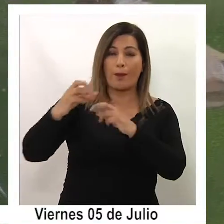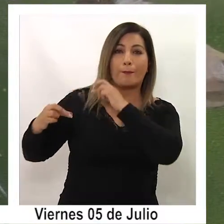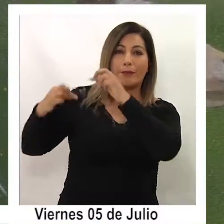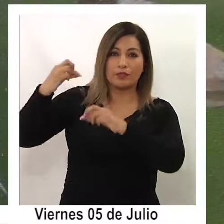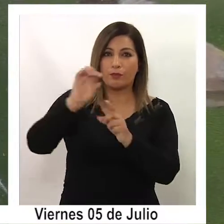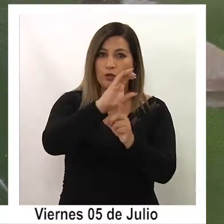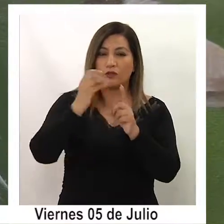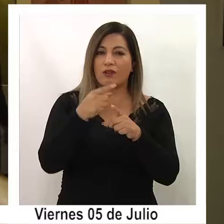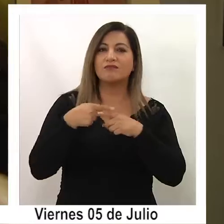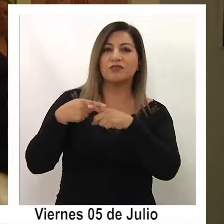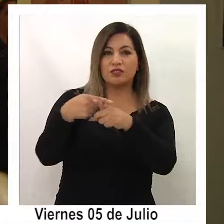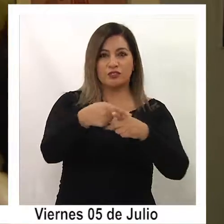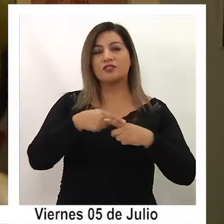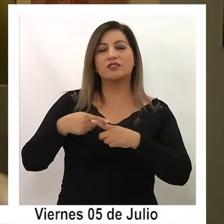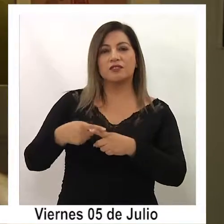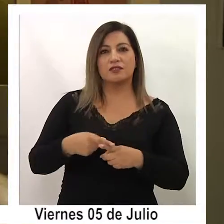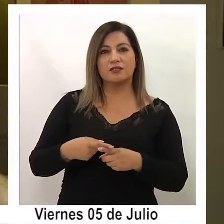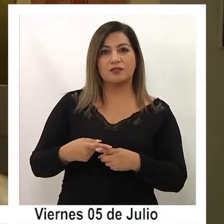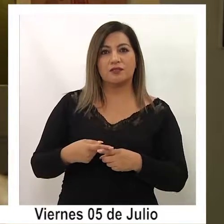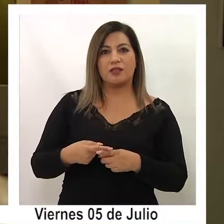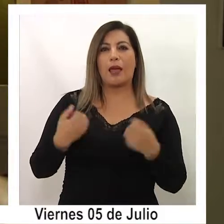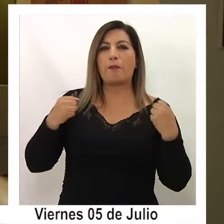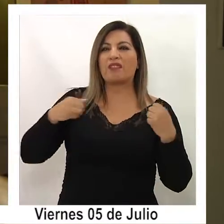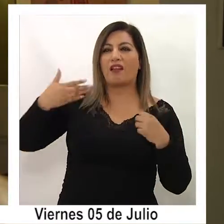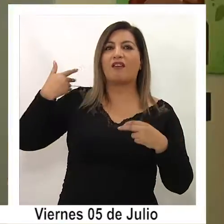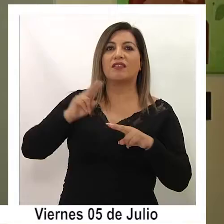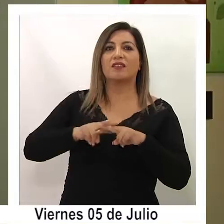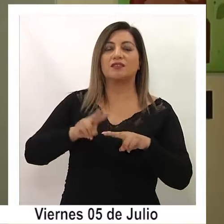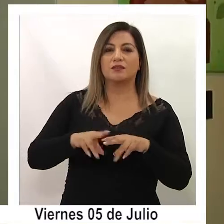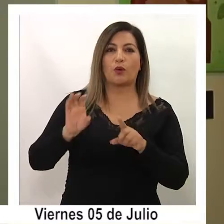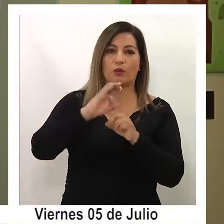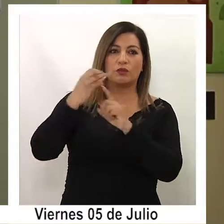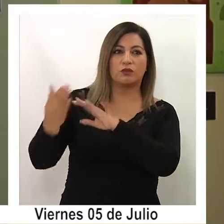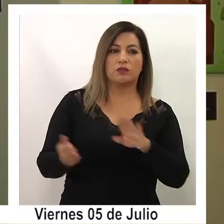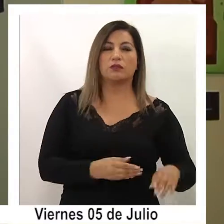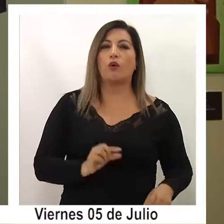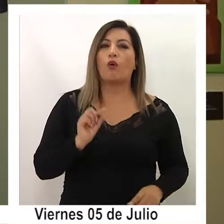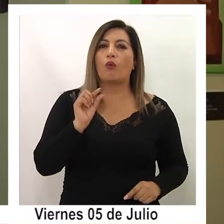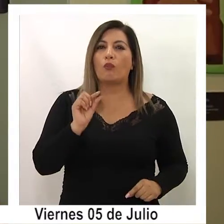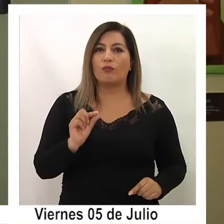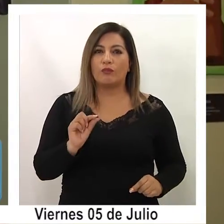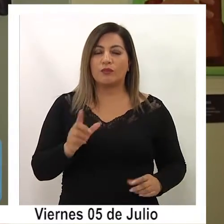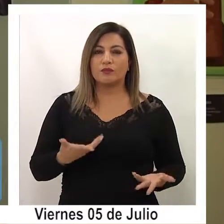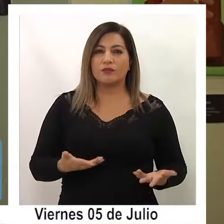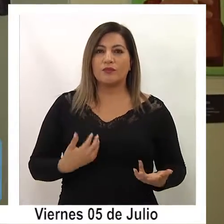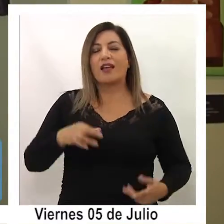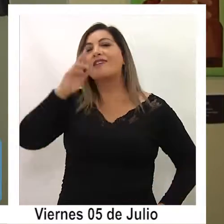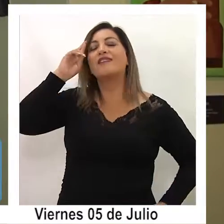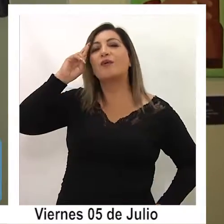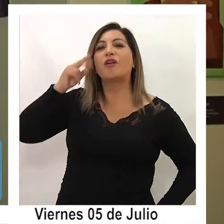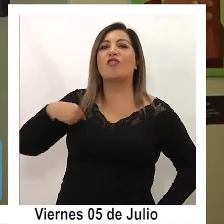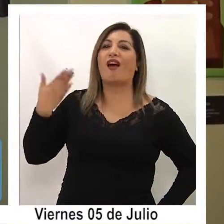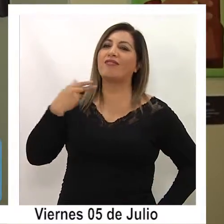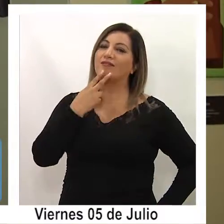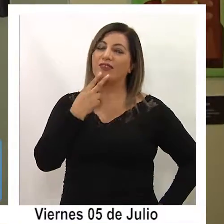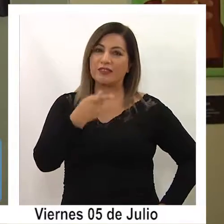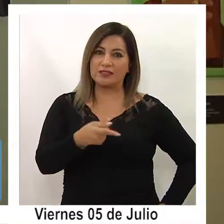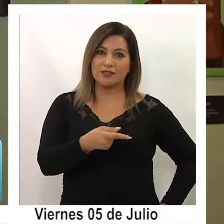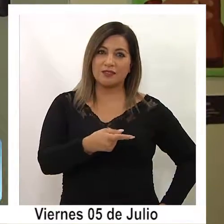cultural, social, prácticas culturales. Es como un popurrí, podría decirse, de recuerdos,